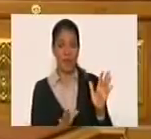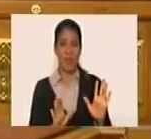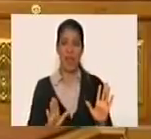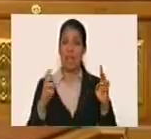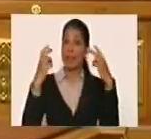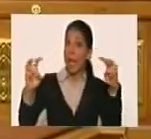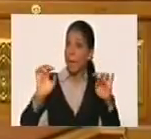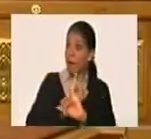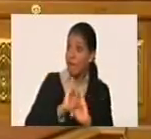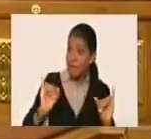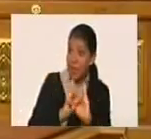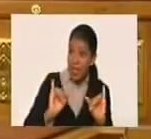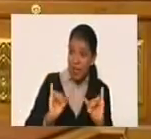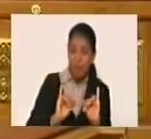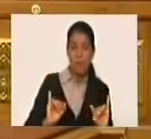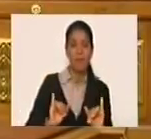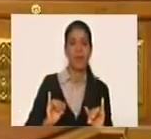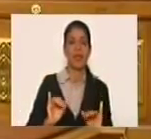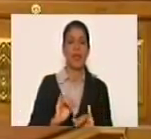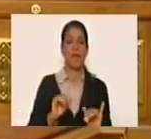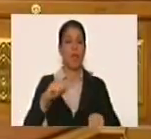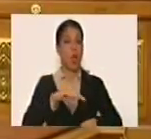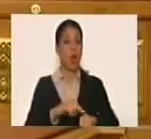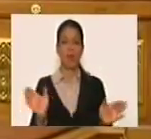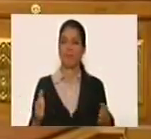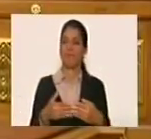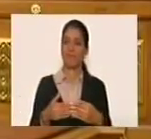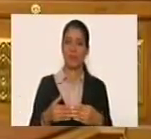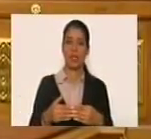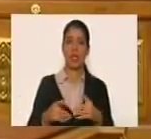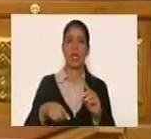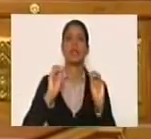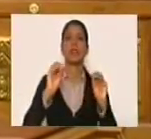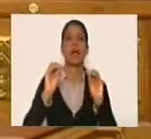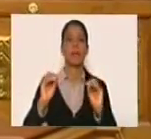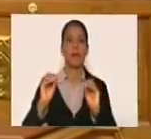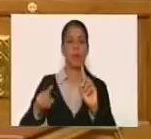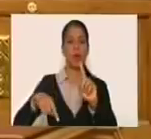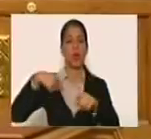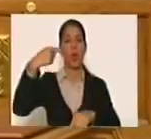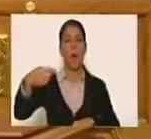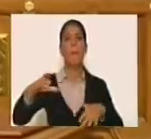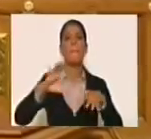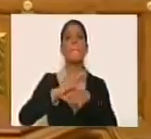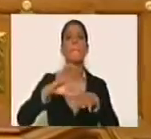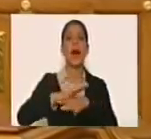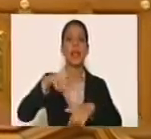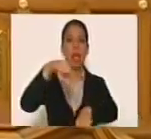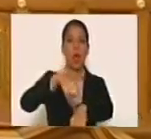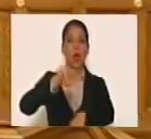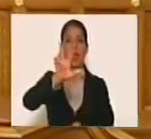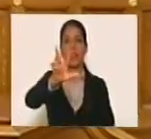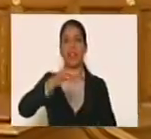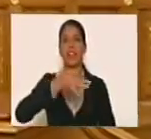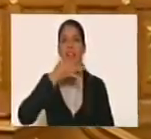materia, se levanta la sesión y se convoca a sesión ordinaria para el próximo martes a las 3 de la tarde.